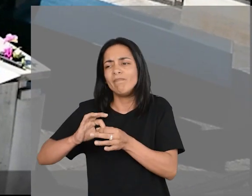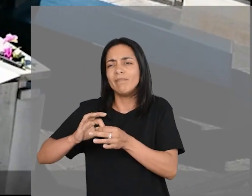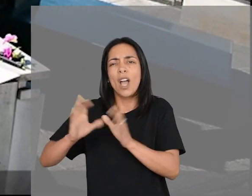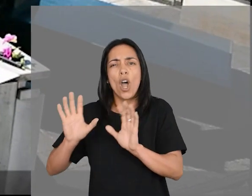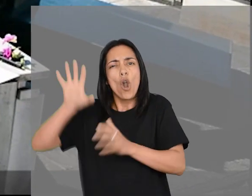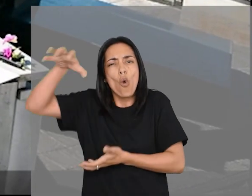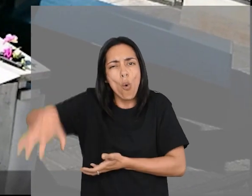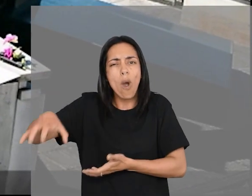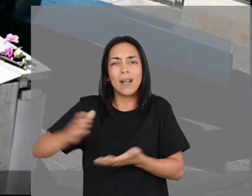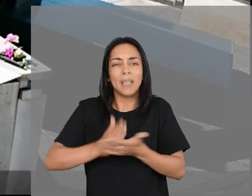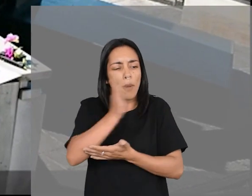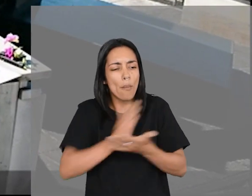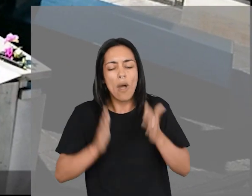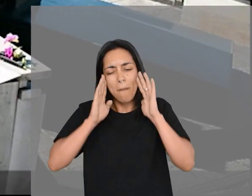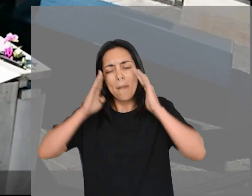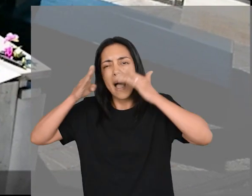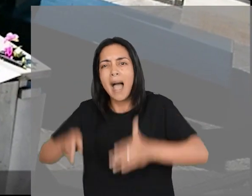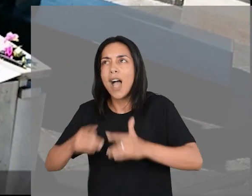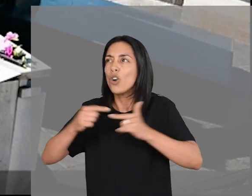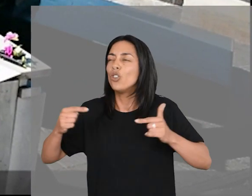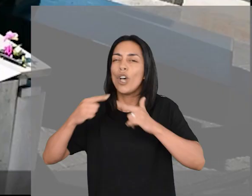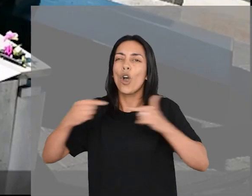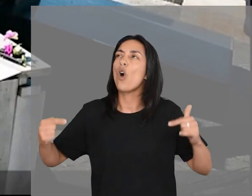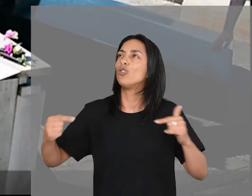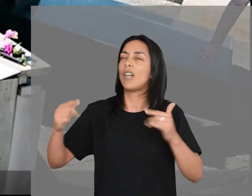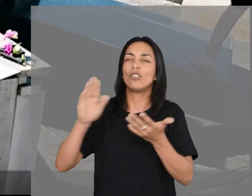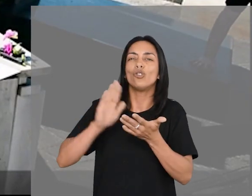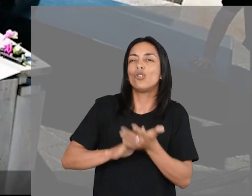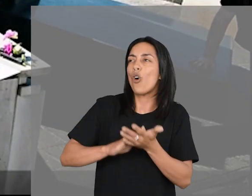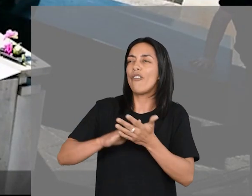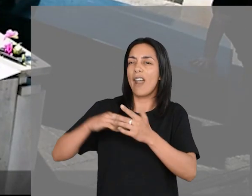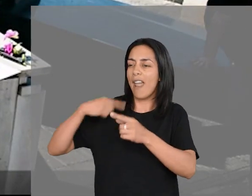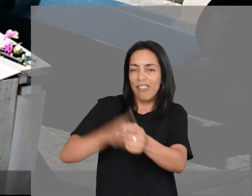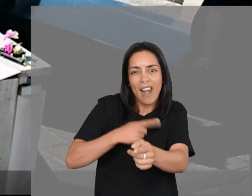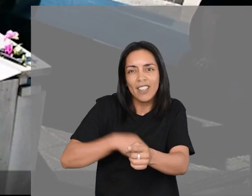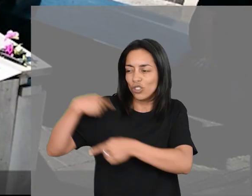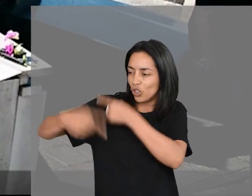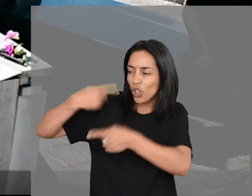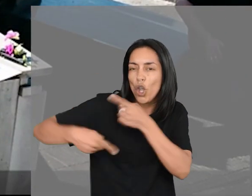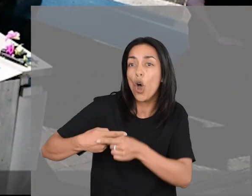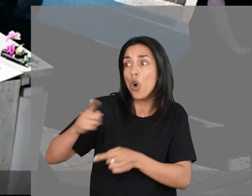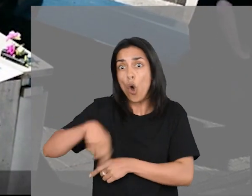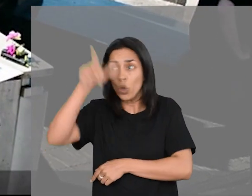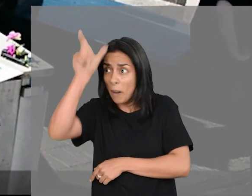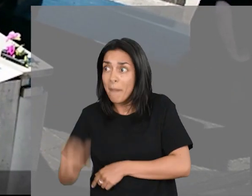centrados en temas folclóricos fueron musicalizados por Santiago Chalar